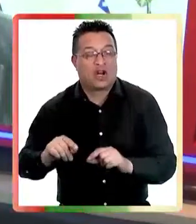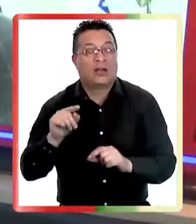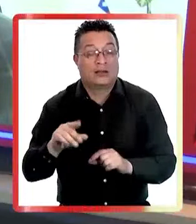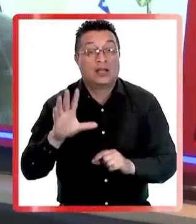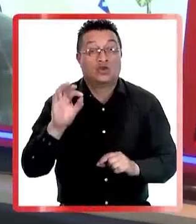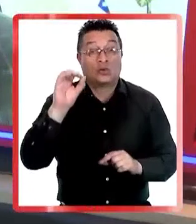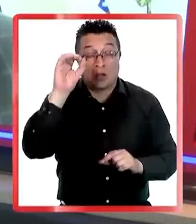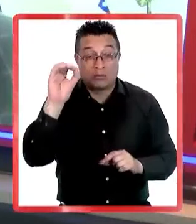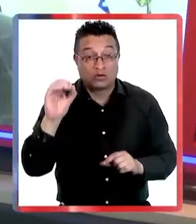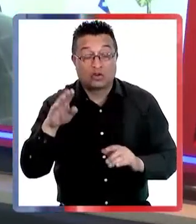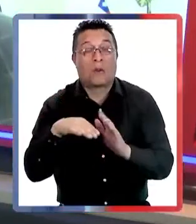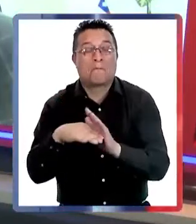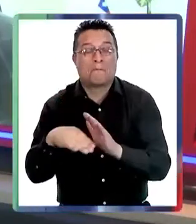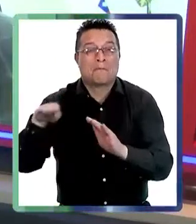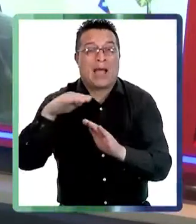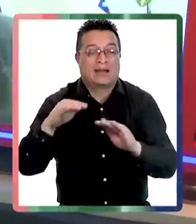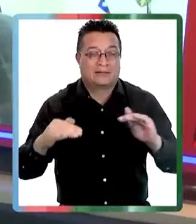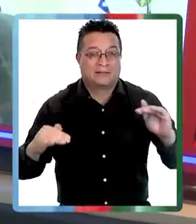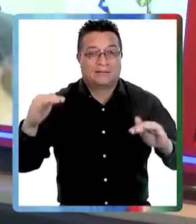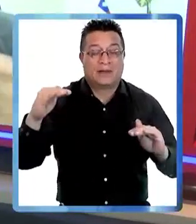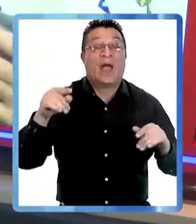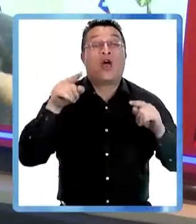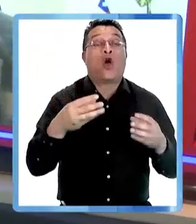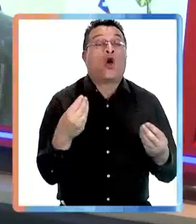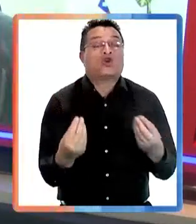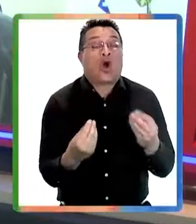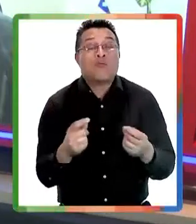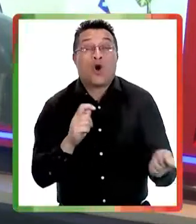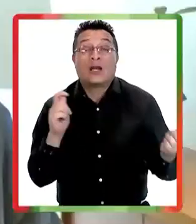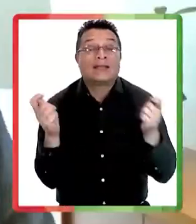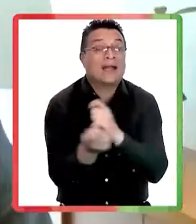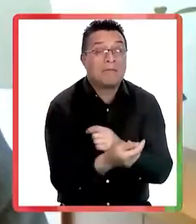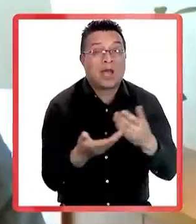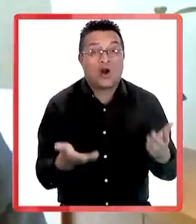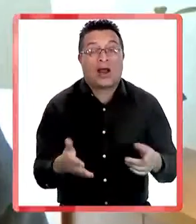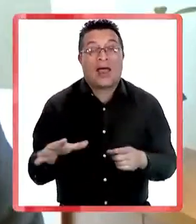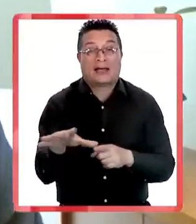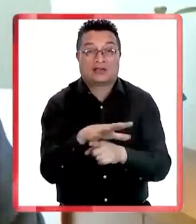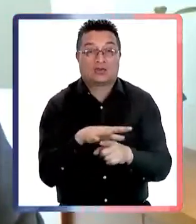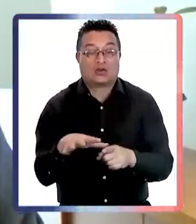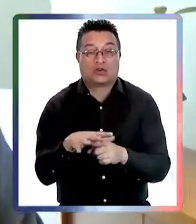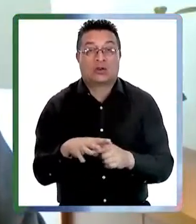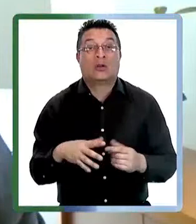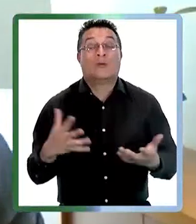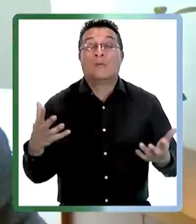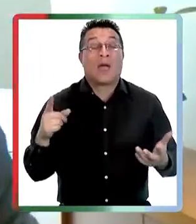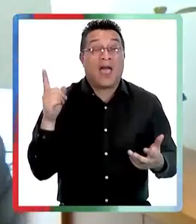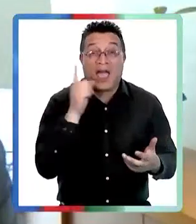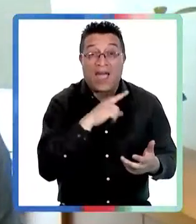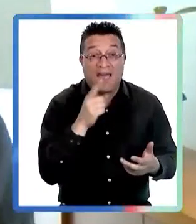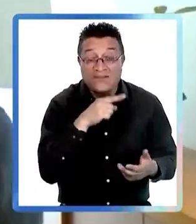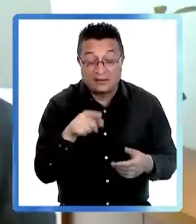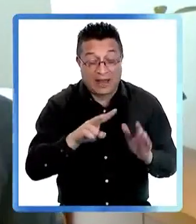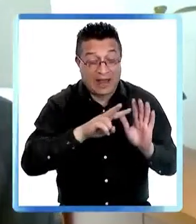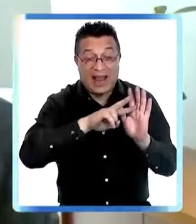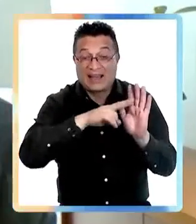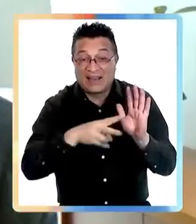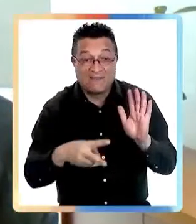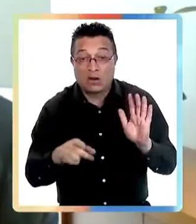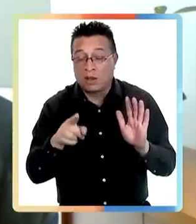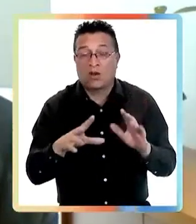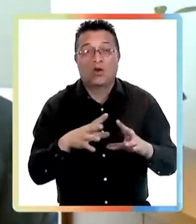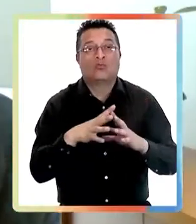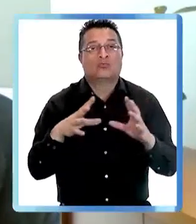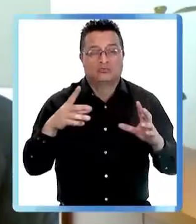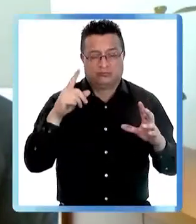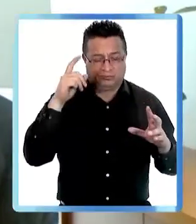el 50% superior a eso. Ahora, ¿cómo nos va a cambiar esta situación? Porque al final, esta es una reforma que tiene